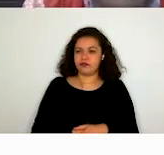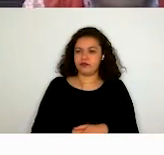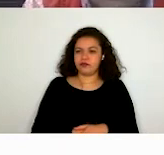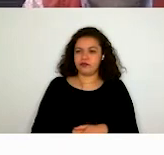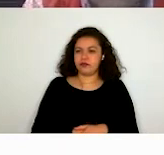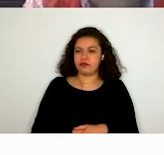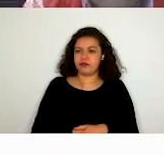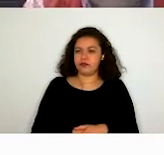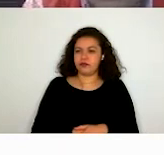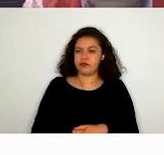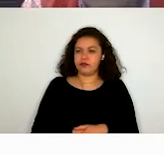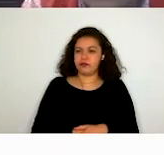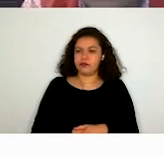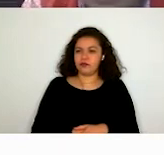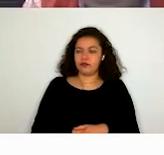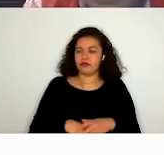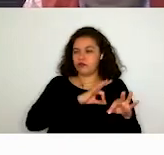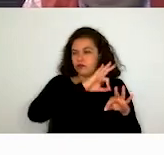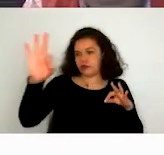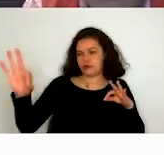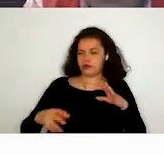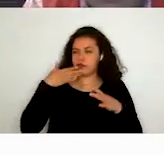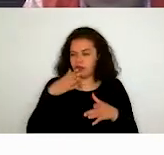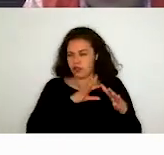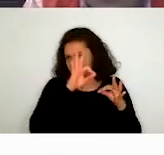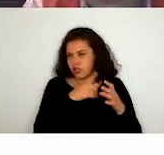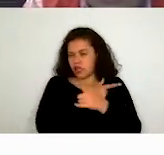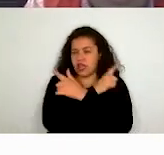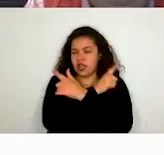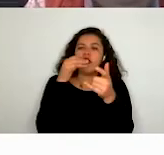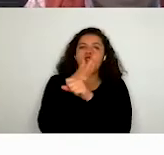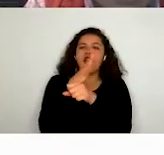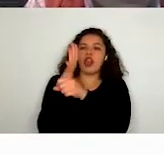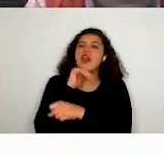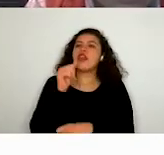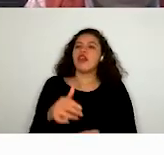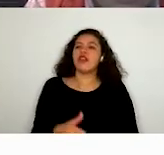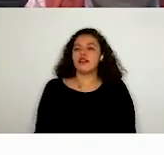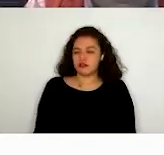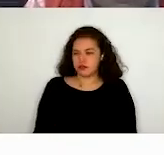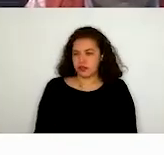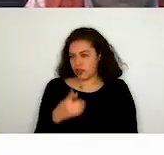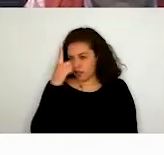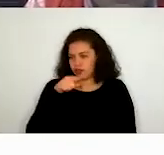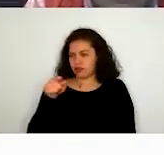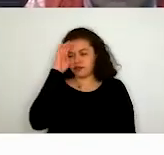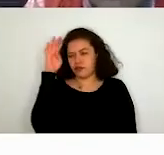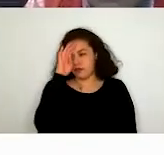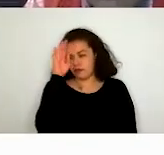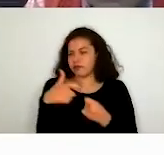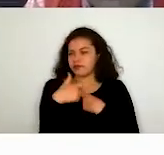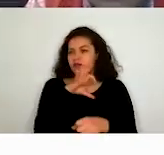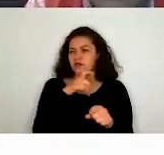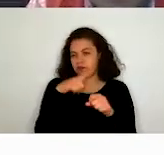con una ruta de evacuación debidamente señalizada y libre de obstáculos que considere requerimientos de las personas